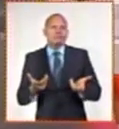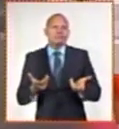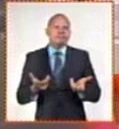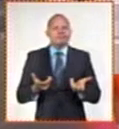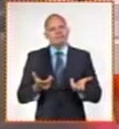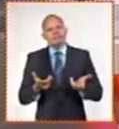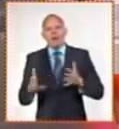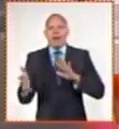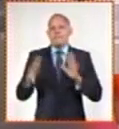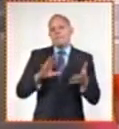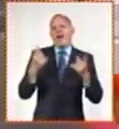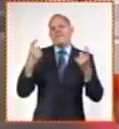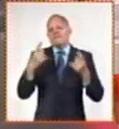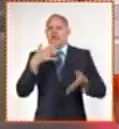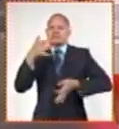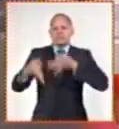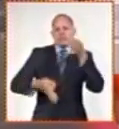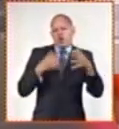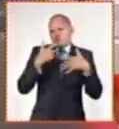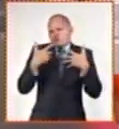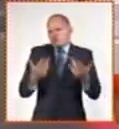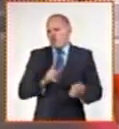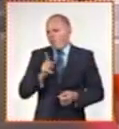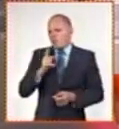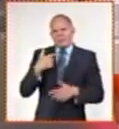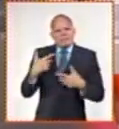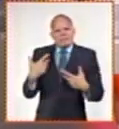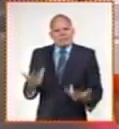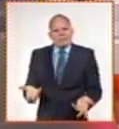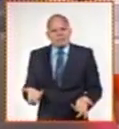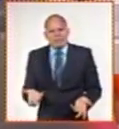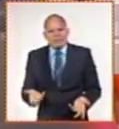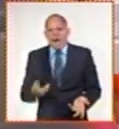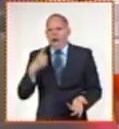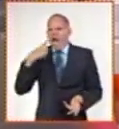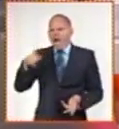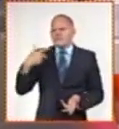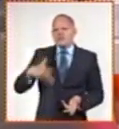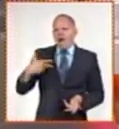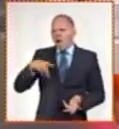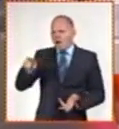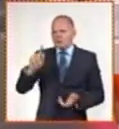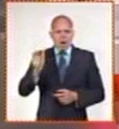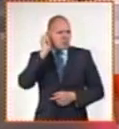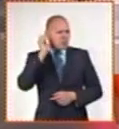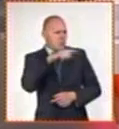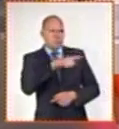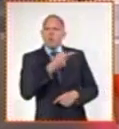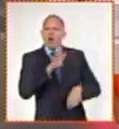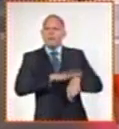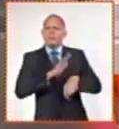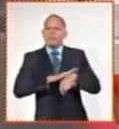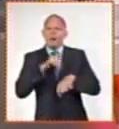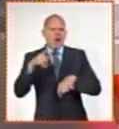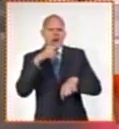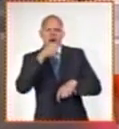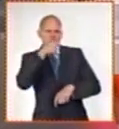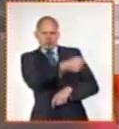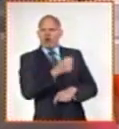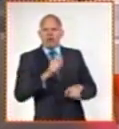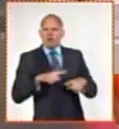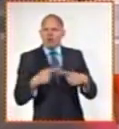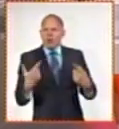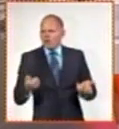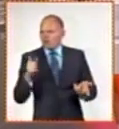uno de los aspectos fundamentales de toda esta situación, de qué se le acusa, cómo fue que pasó esto, que